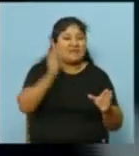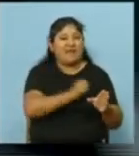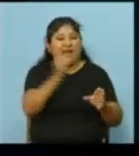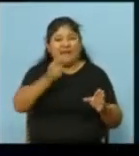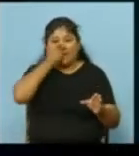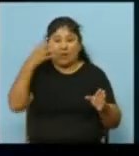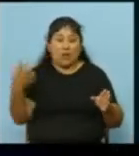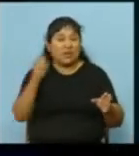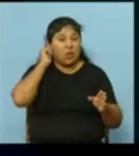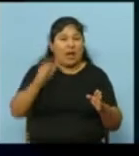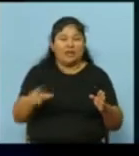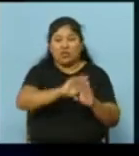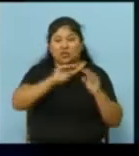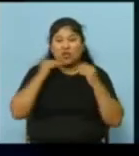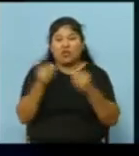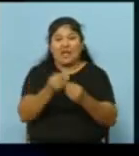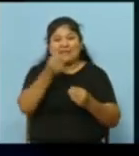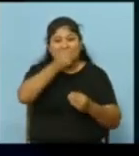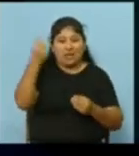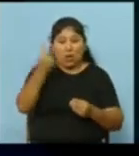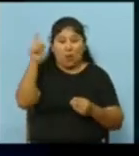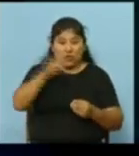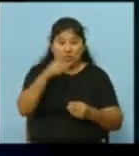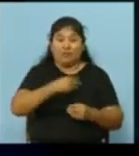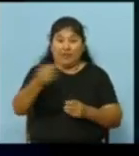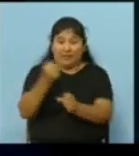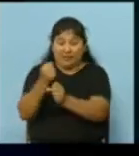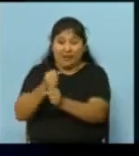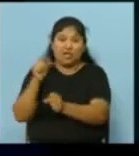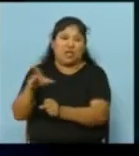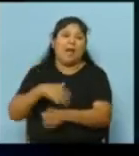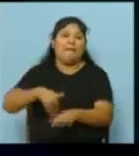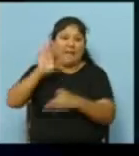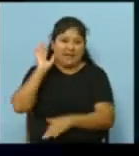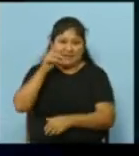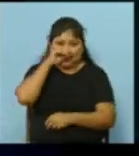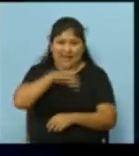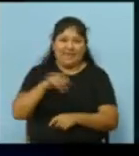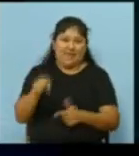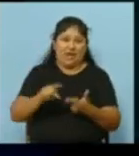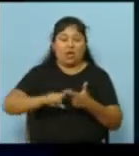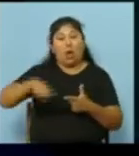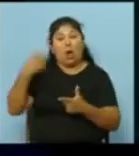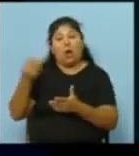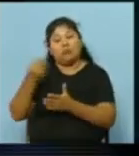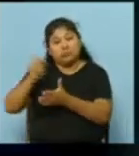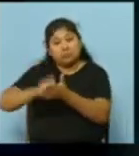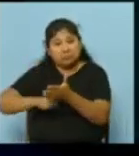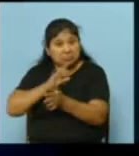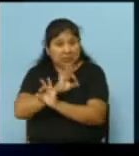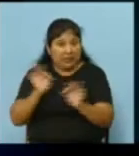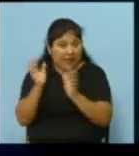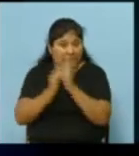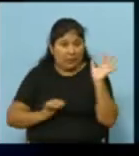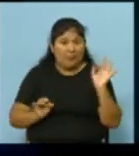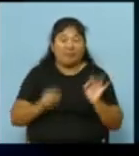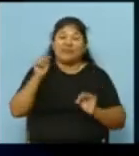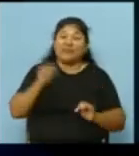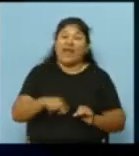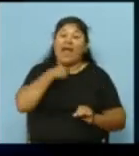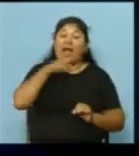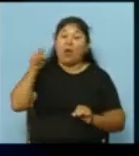61 por ciento está en negro o en situación no registrada por jujuy esa cifra asciende cerca del 80 por ciento